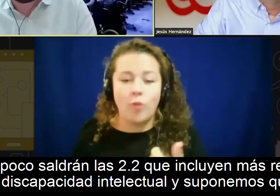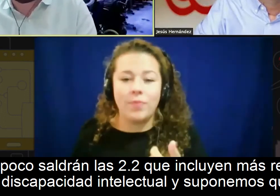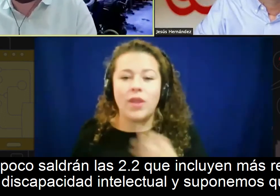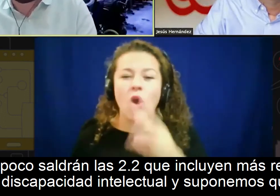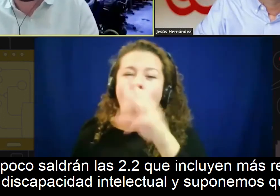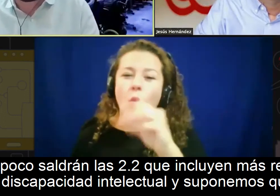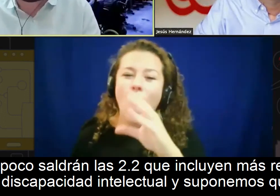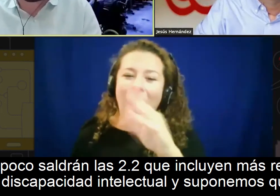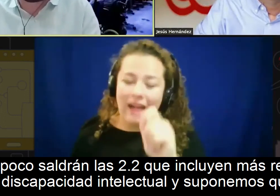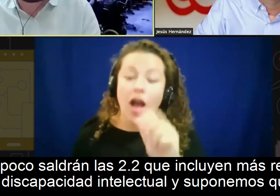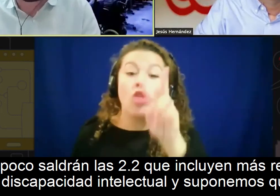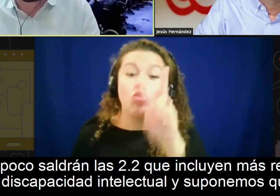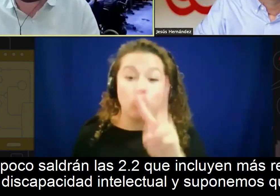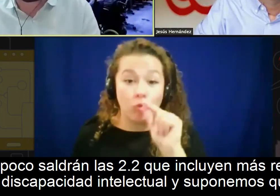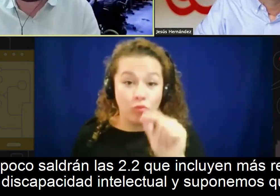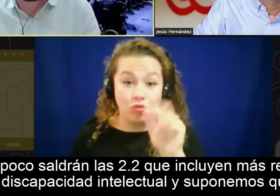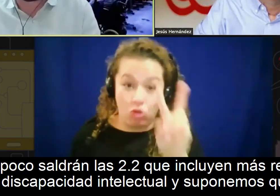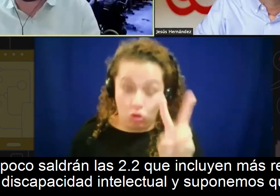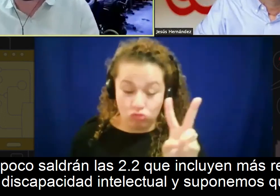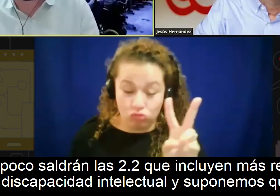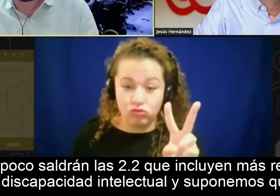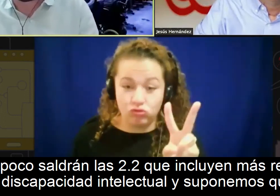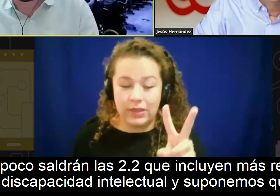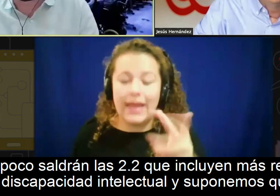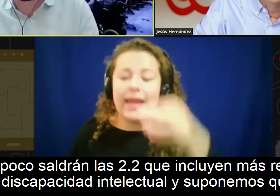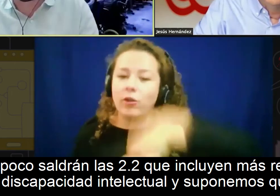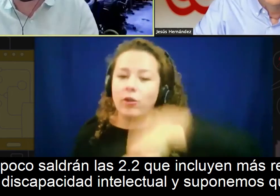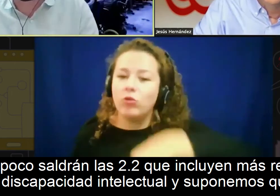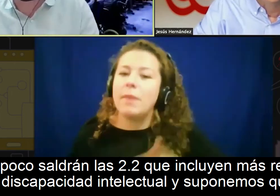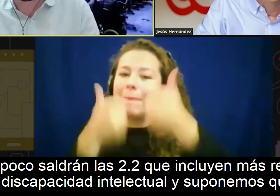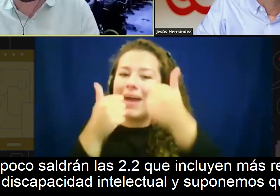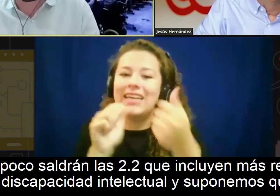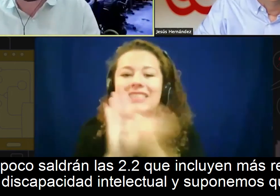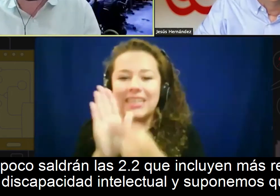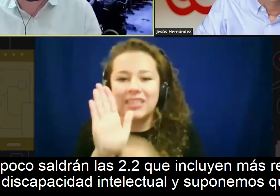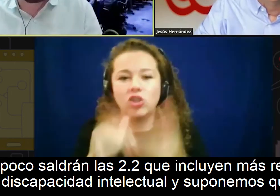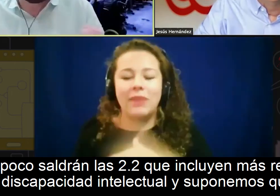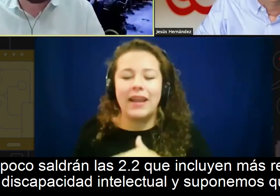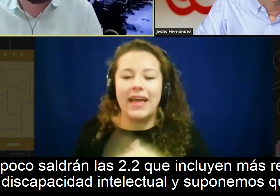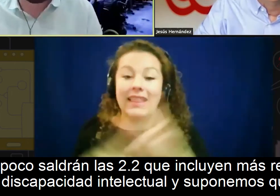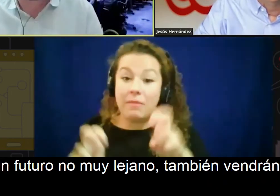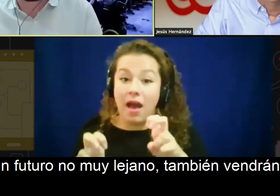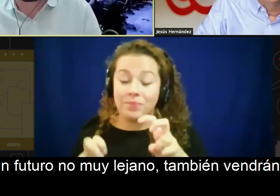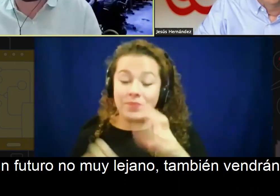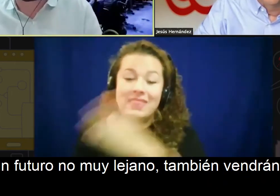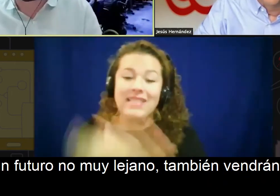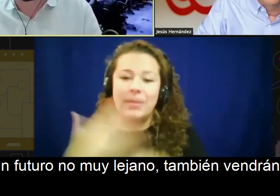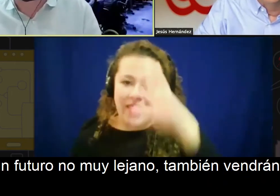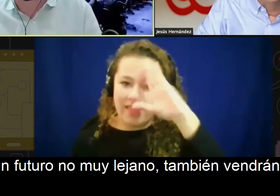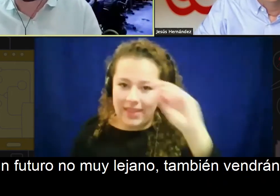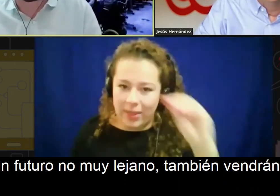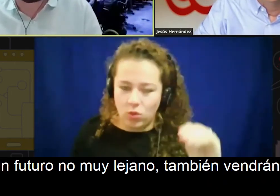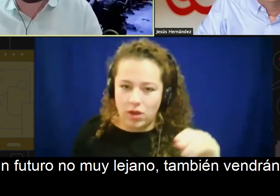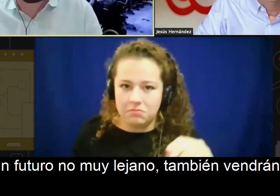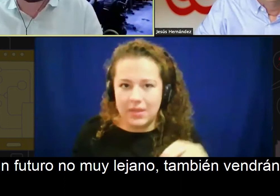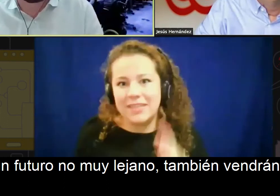2.2, que incluyen más requisitos para discapacidad intelectual, y suponemos que en un futuro no muy